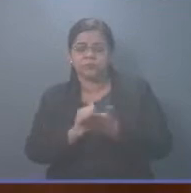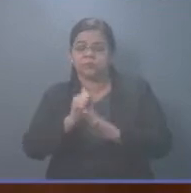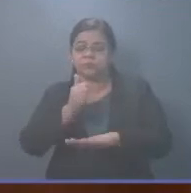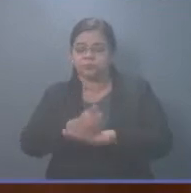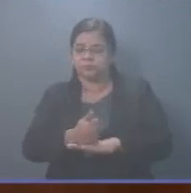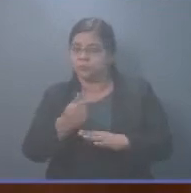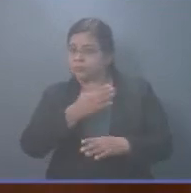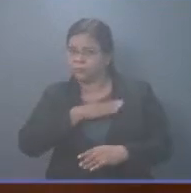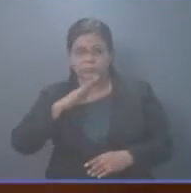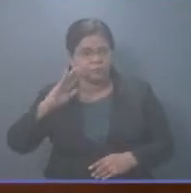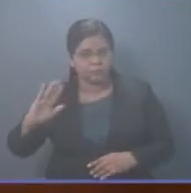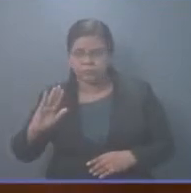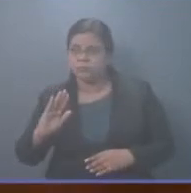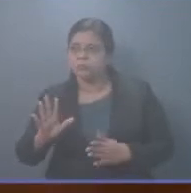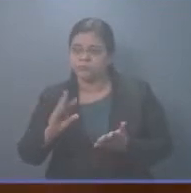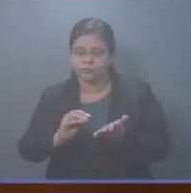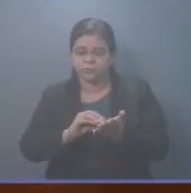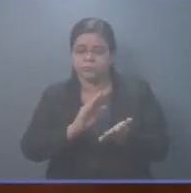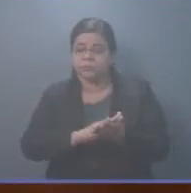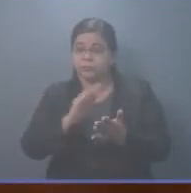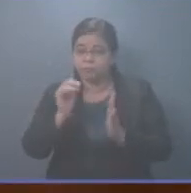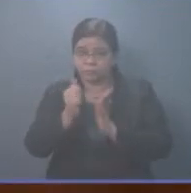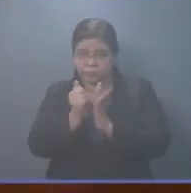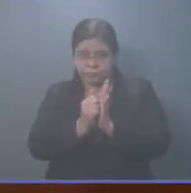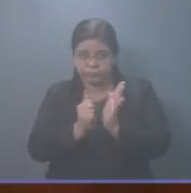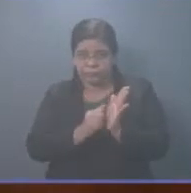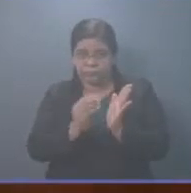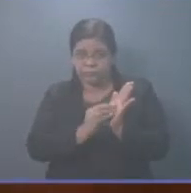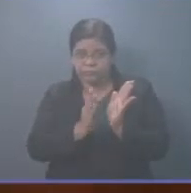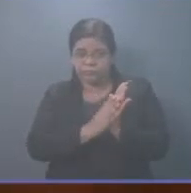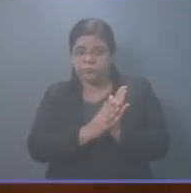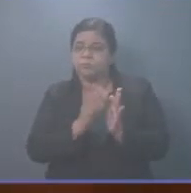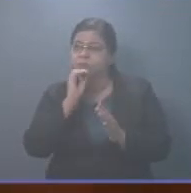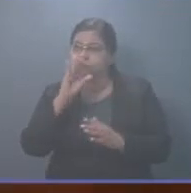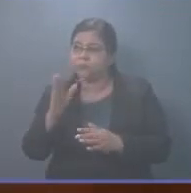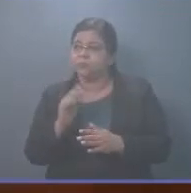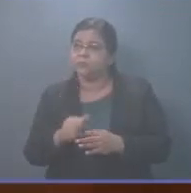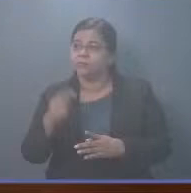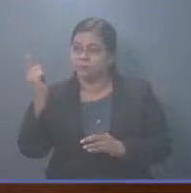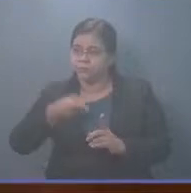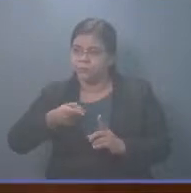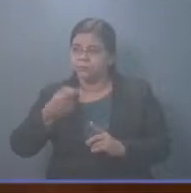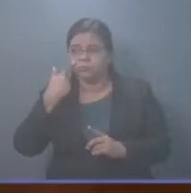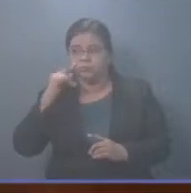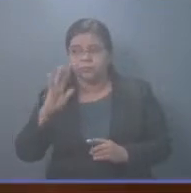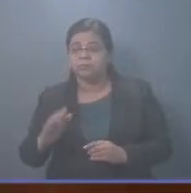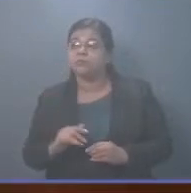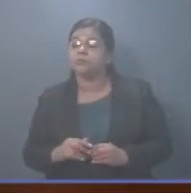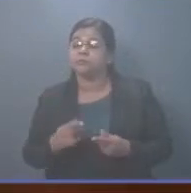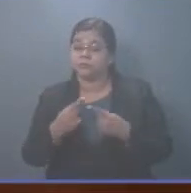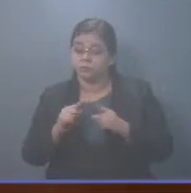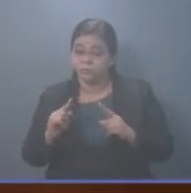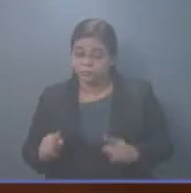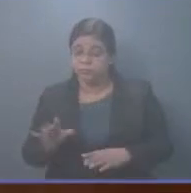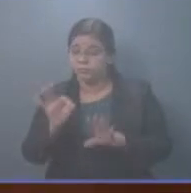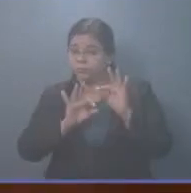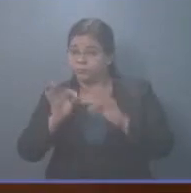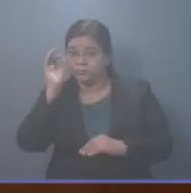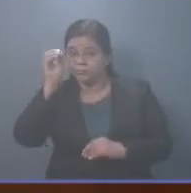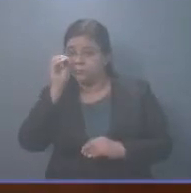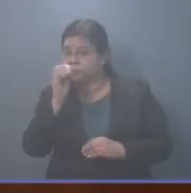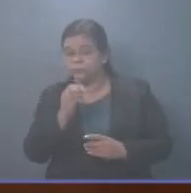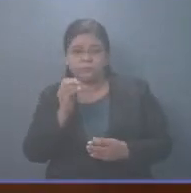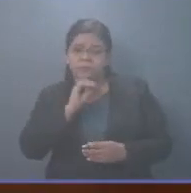que el incumplimiento de lo establecido en este artículo acarrearía las sanciones correspondientes. Sin embargo, el comentario es que no se